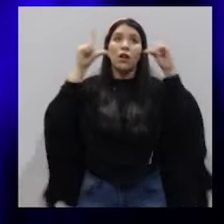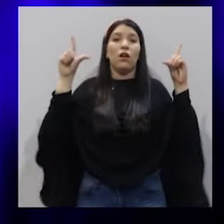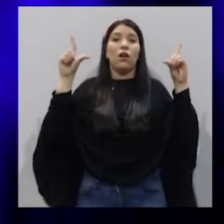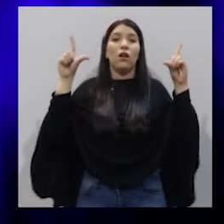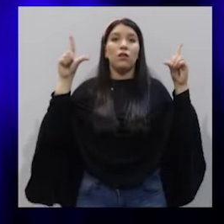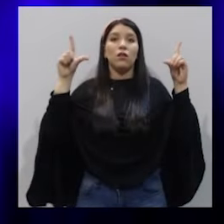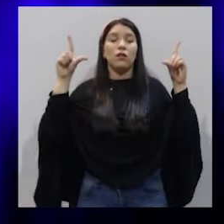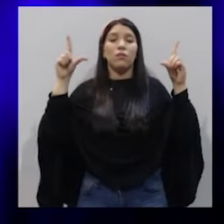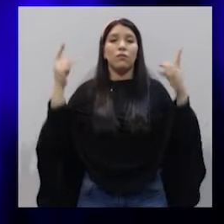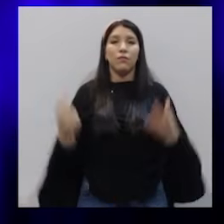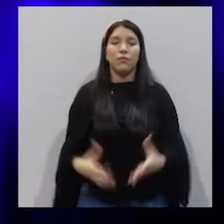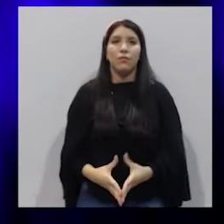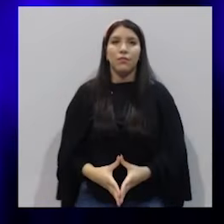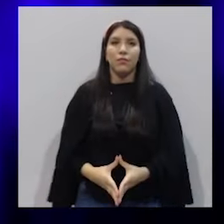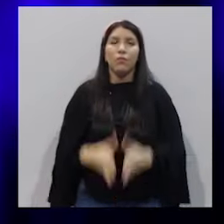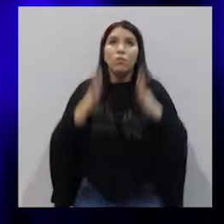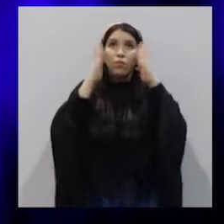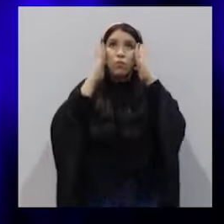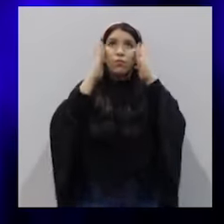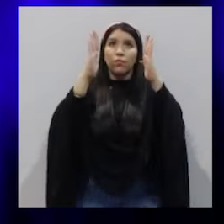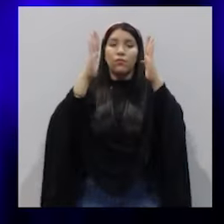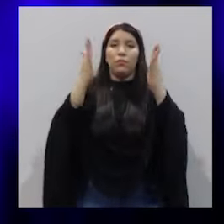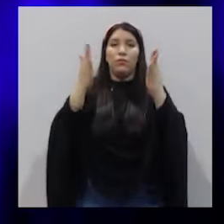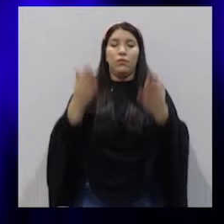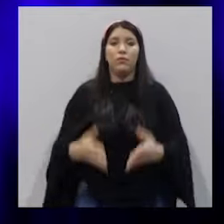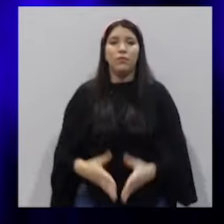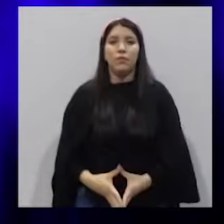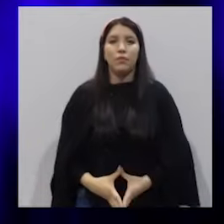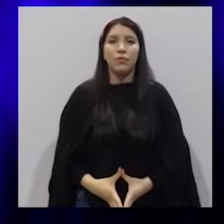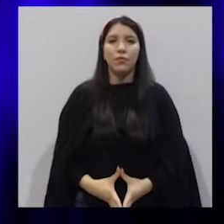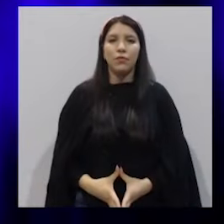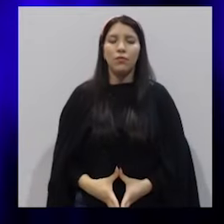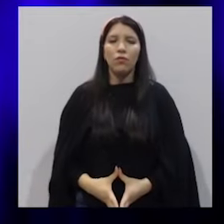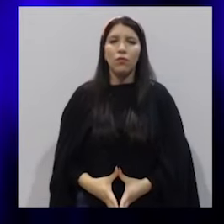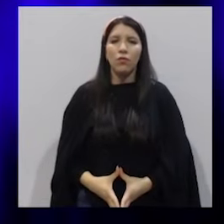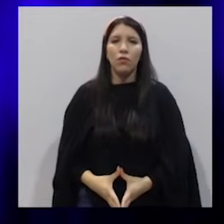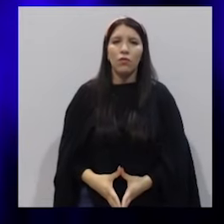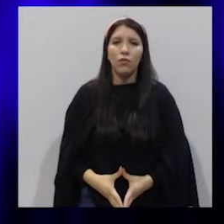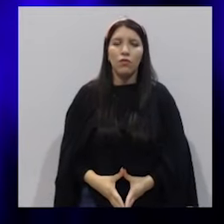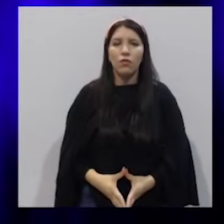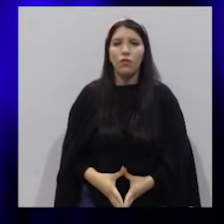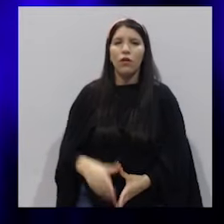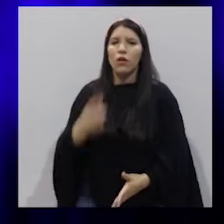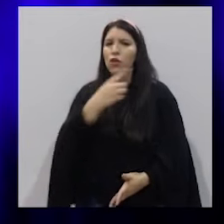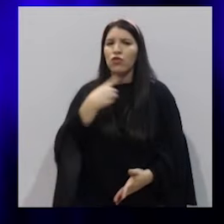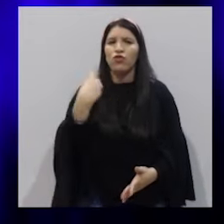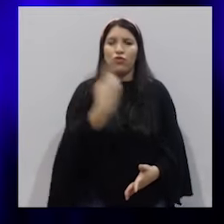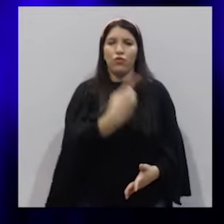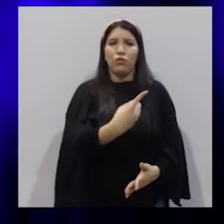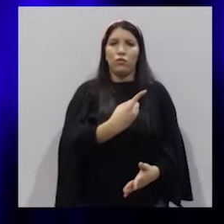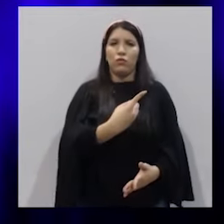somos soldados soldados de jesucristo armados con la palabra de dios con el espíritu santo